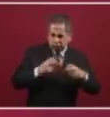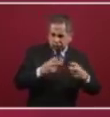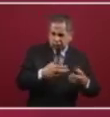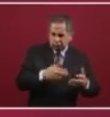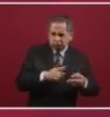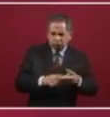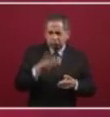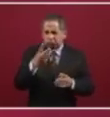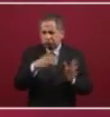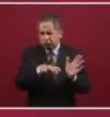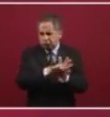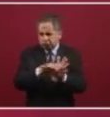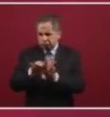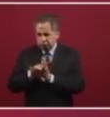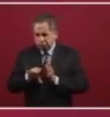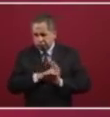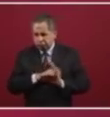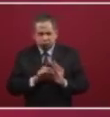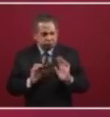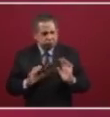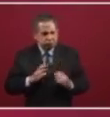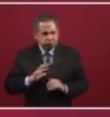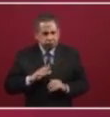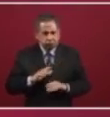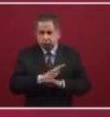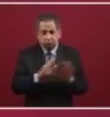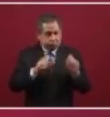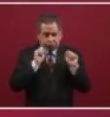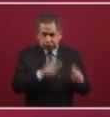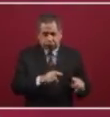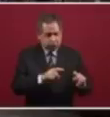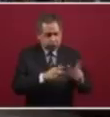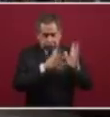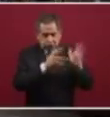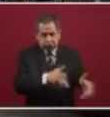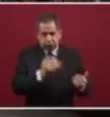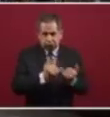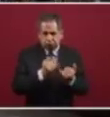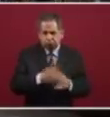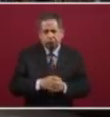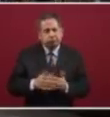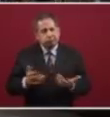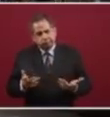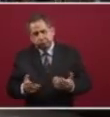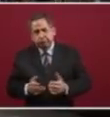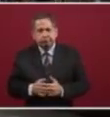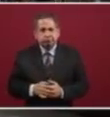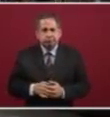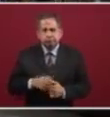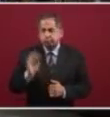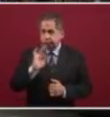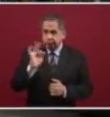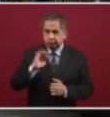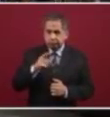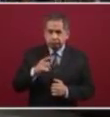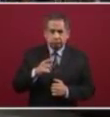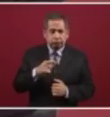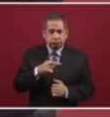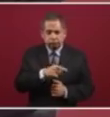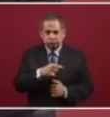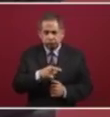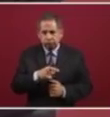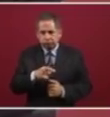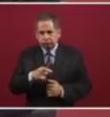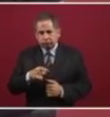tres cuartos, y es lo mismo. Desde luego, sí, una